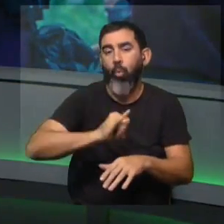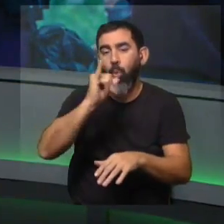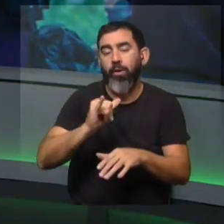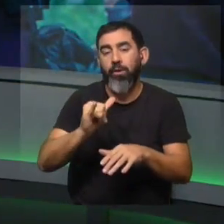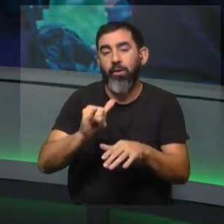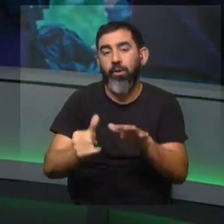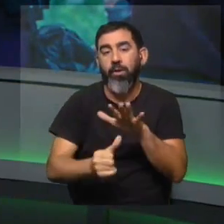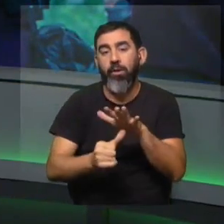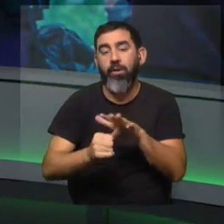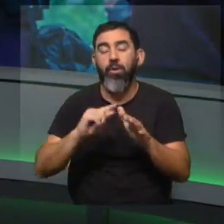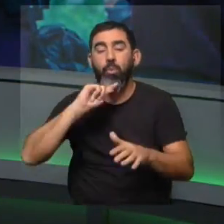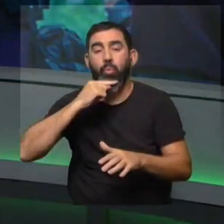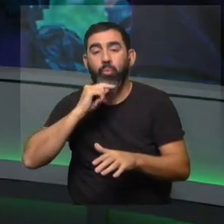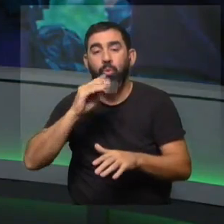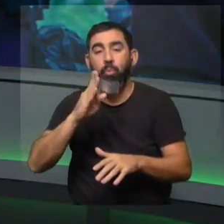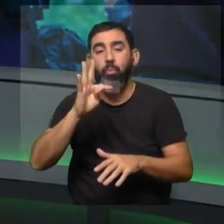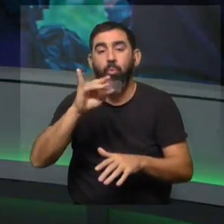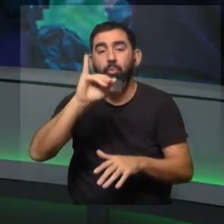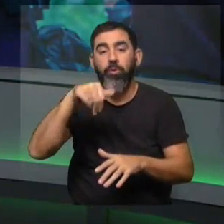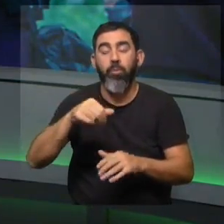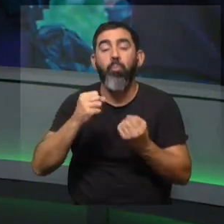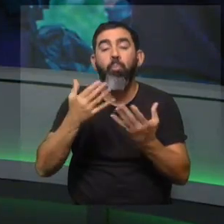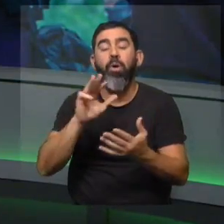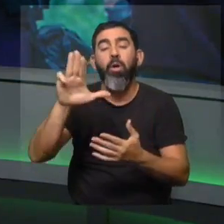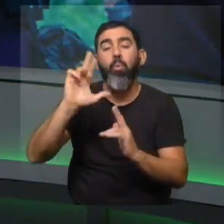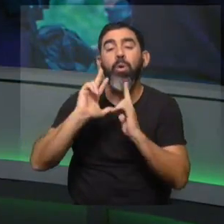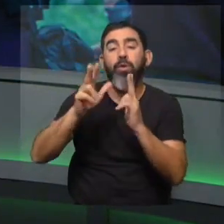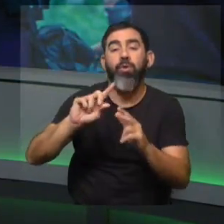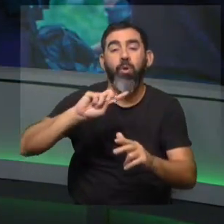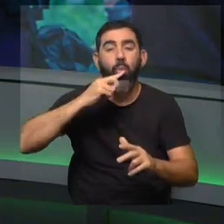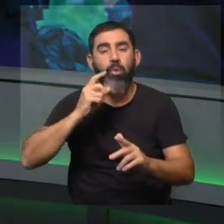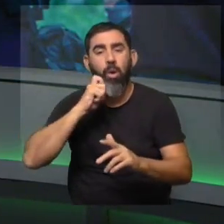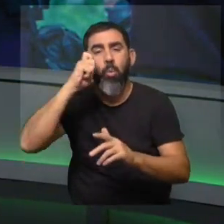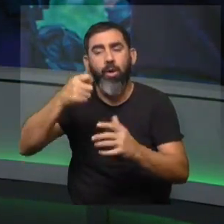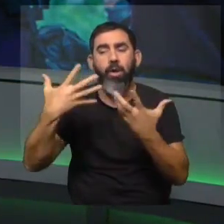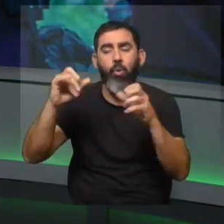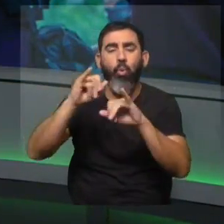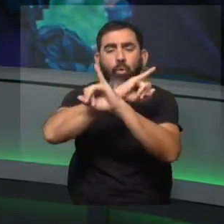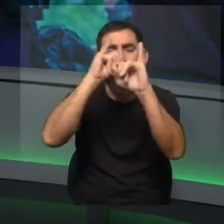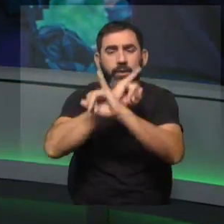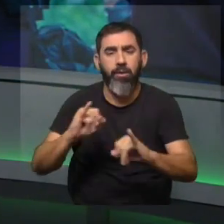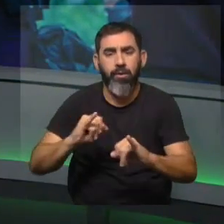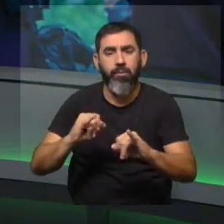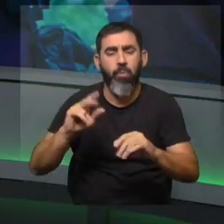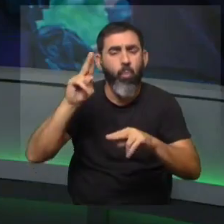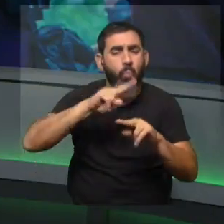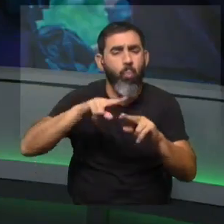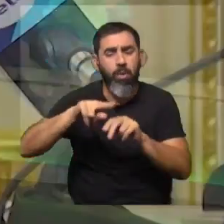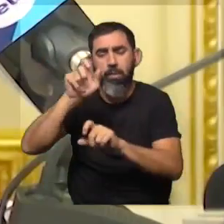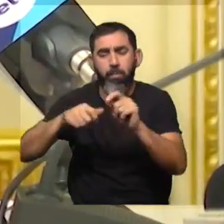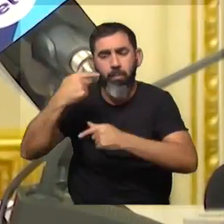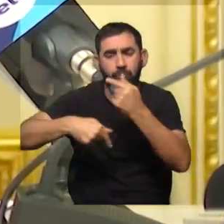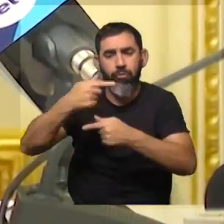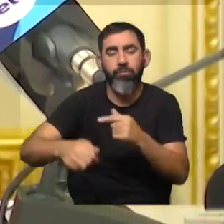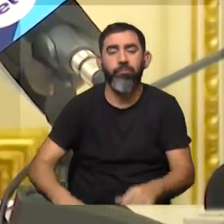líder ruso Vladimir Putin después de que el presidente de Brasil afirmara Que ni Rusia ni Ucrania quieren la paz mientras sigue muriendo gente